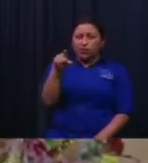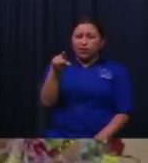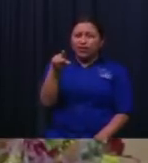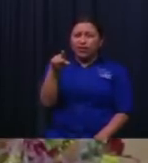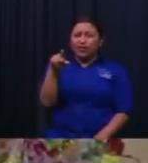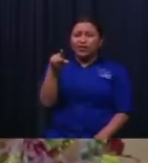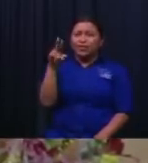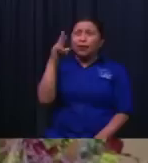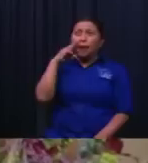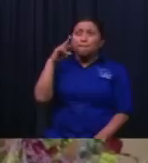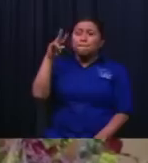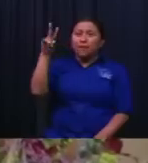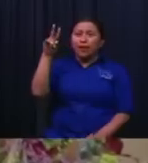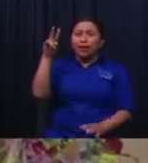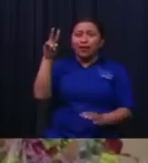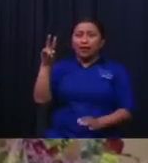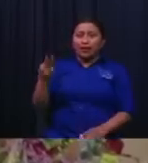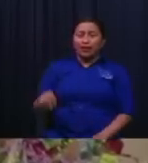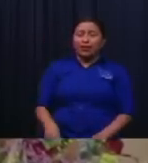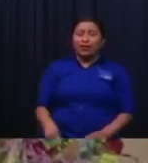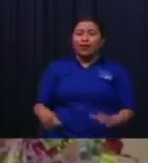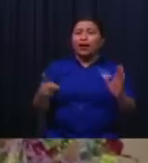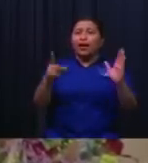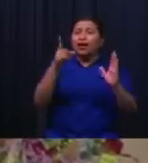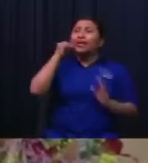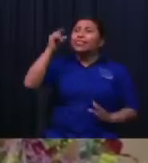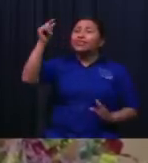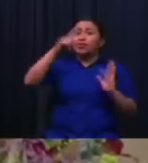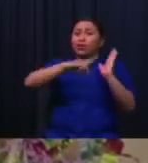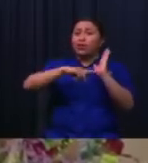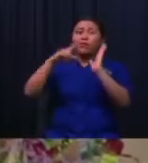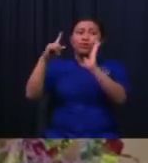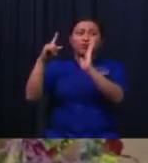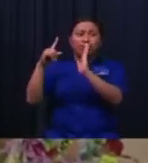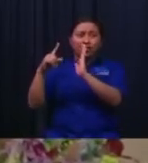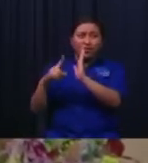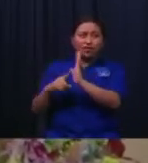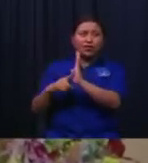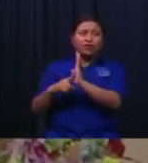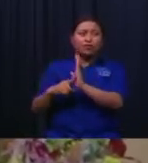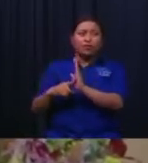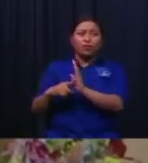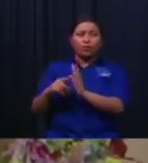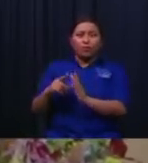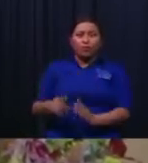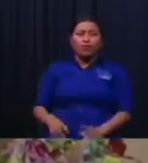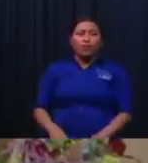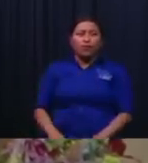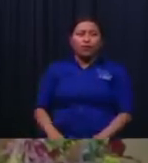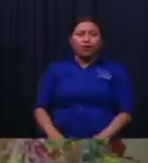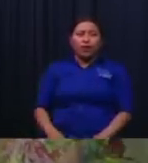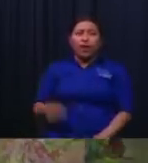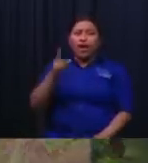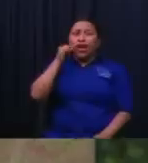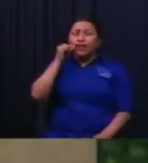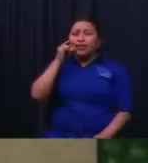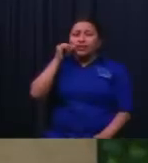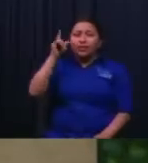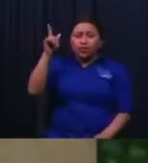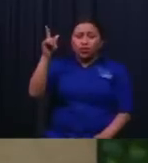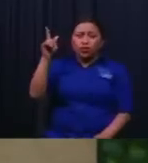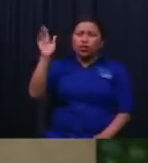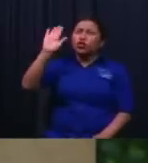mostrado que yo tengo que cambiar esto, esto, esto, esto. Por supuesto no lo voy a hacer, ¿verdad, hermano? Pero el Señor siempre en